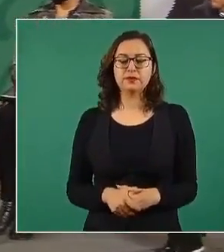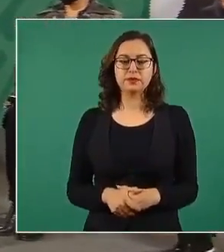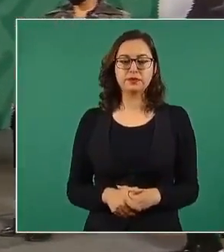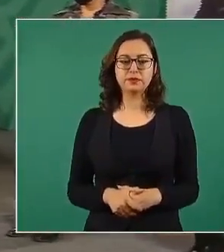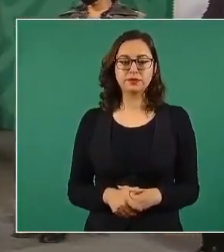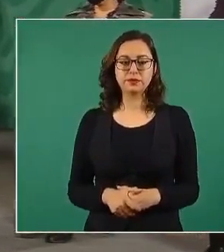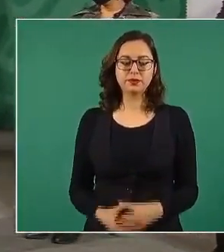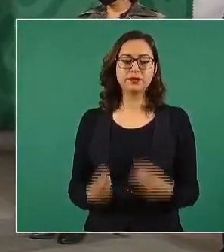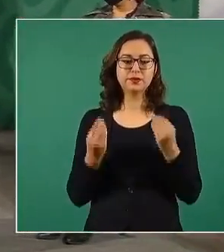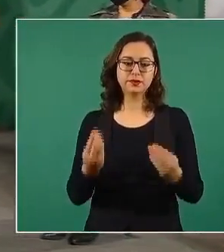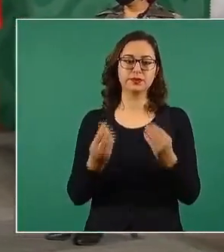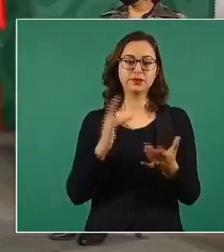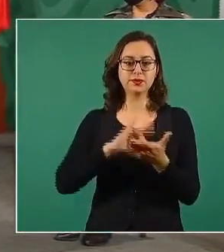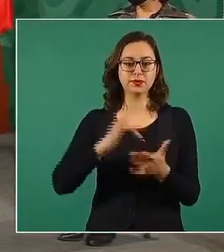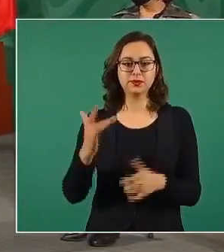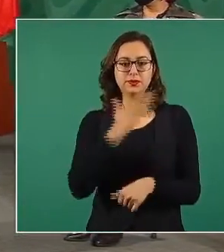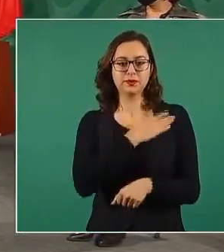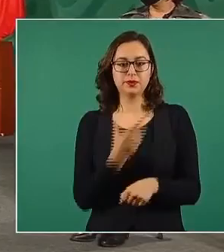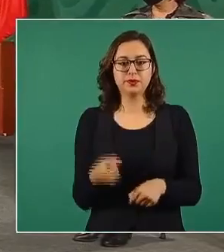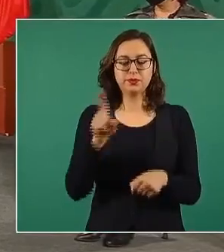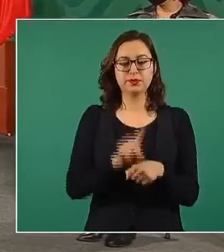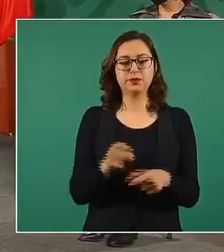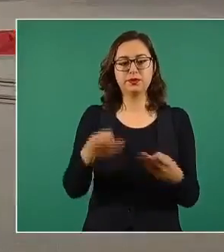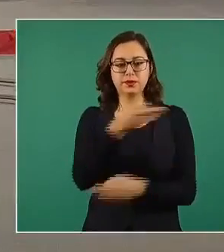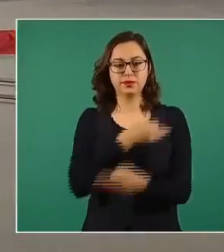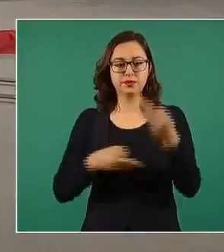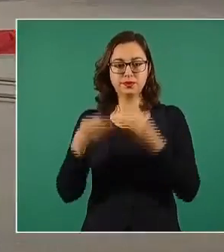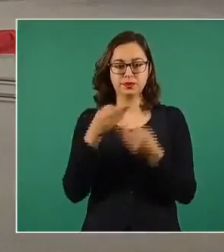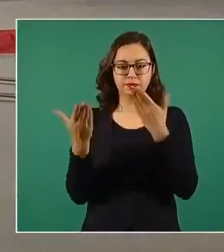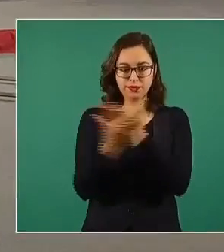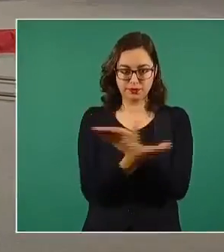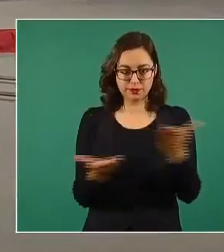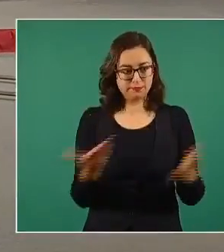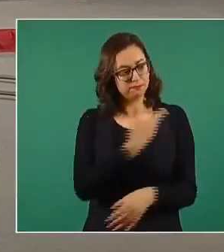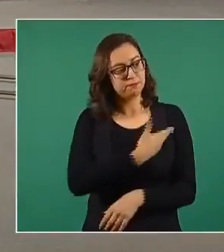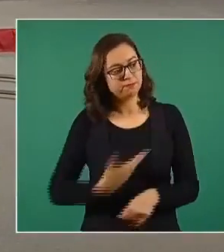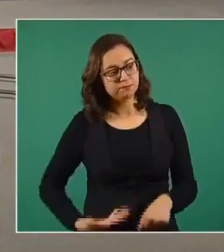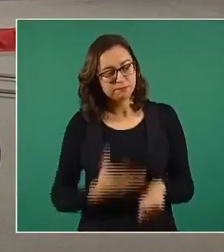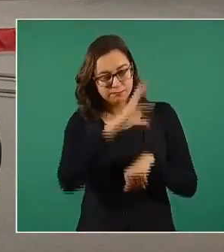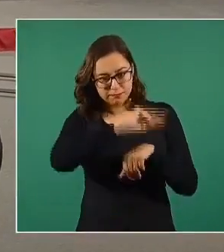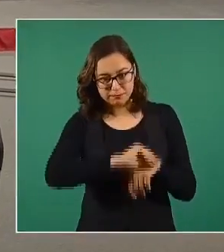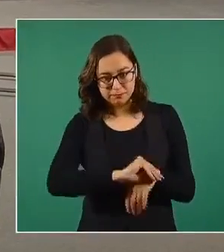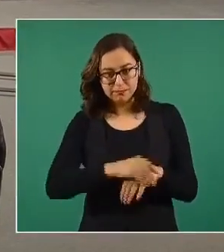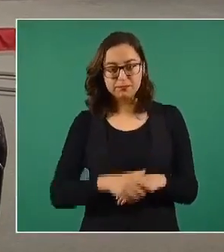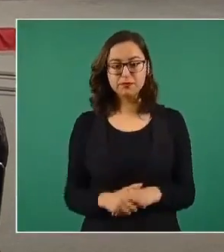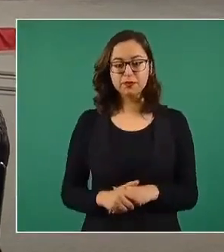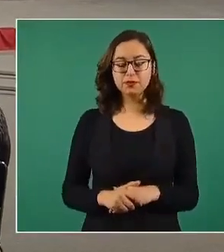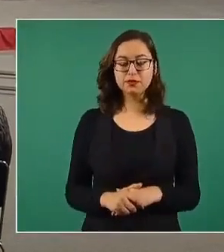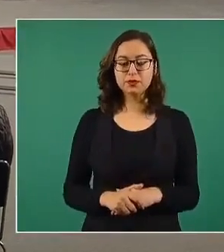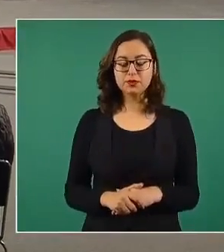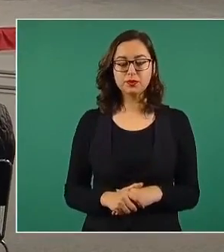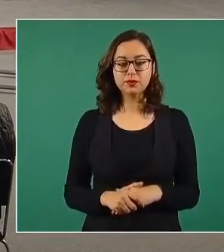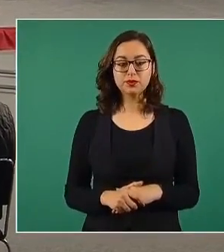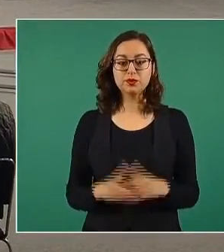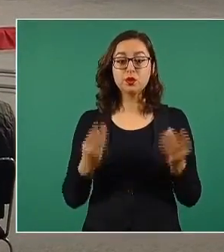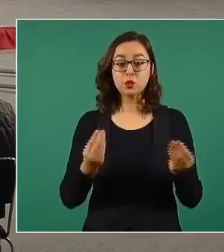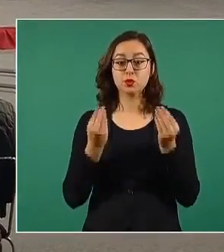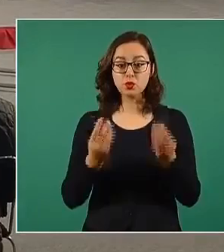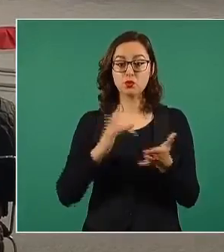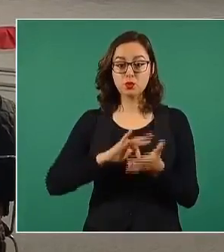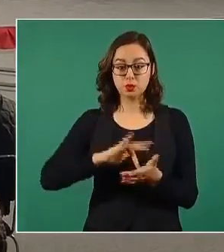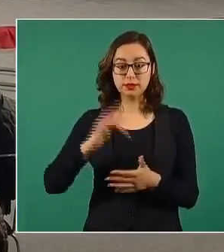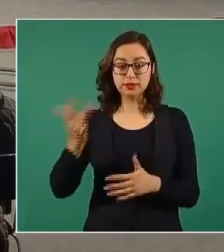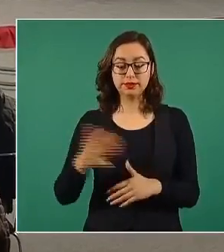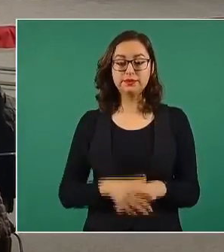Muchas gracias. Buenos días a todos ustedes. Con el permiso del señor presidente. Sí, muchas gracias. Vamos a